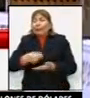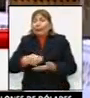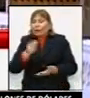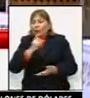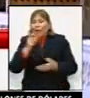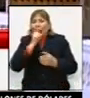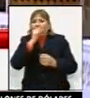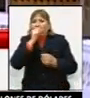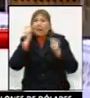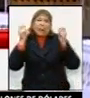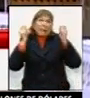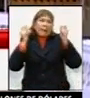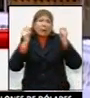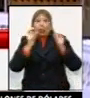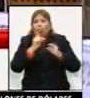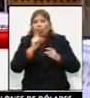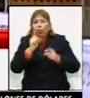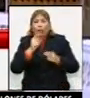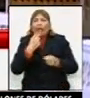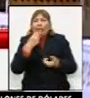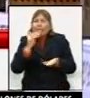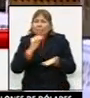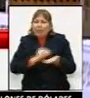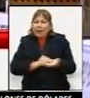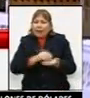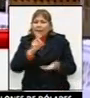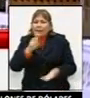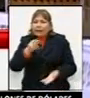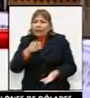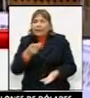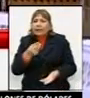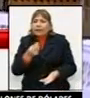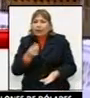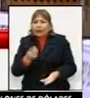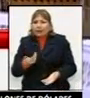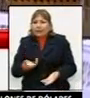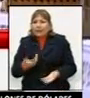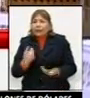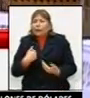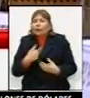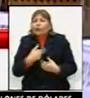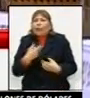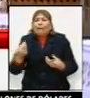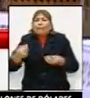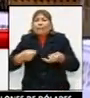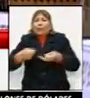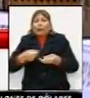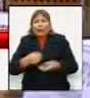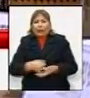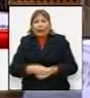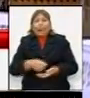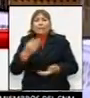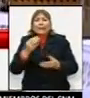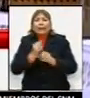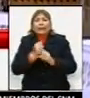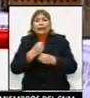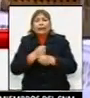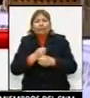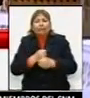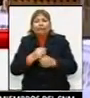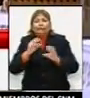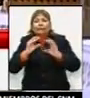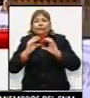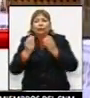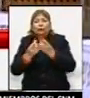las campañas y es cuando más necesitan los partidos. Entonces tenemos aportes públicos para el funcionamiento ordinario de los